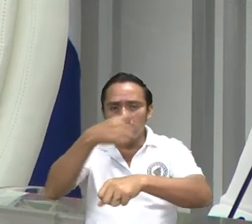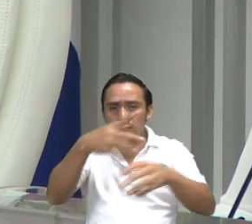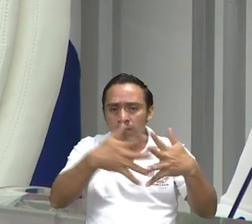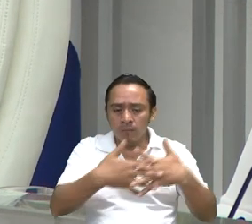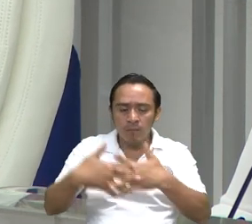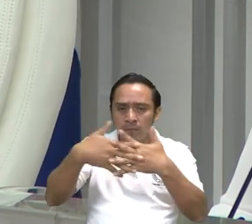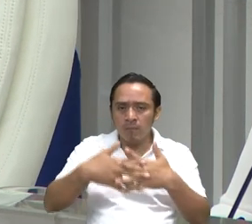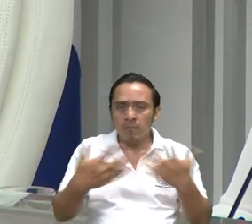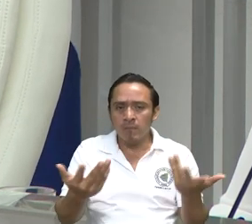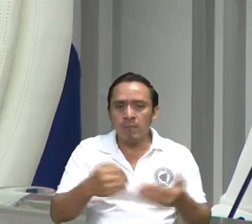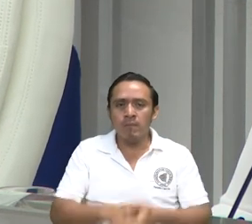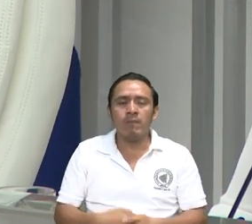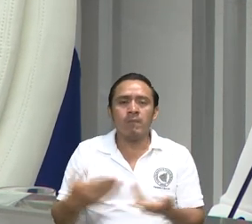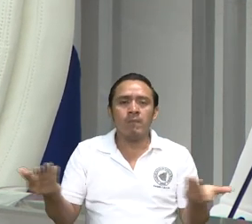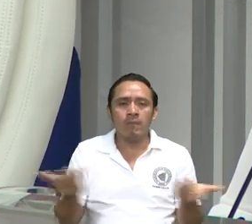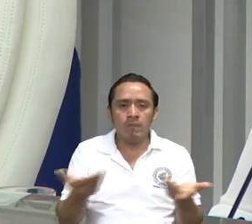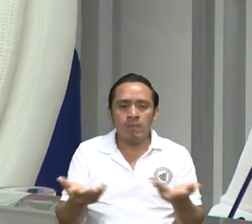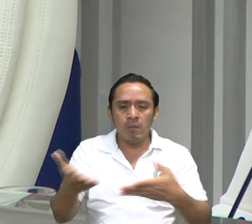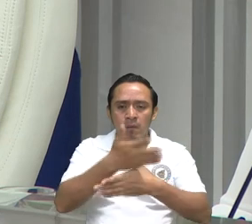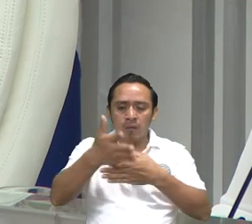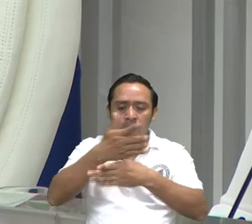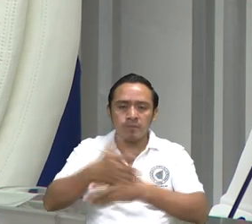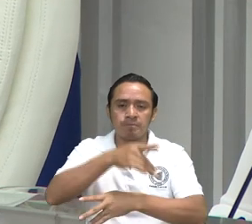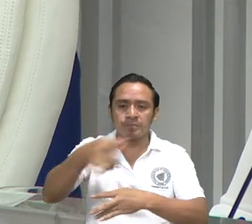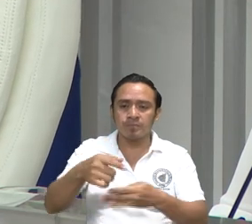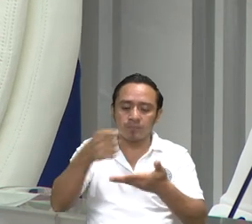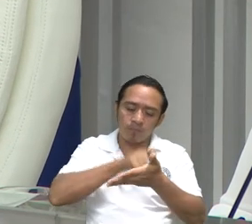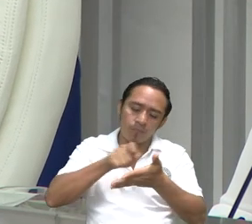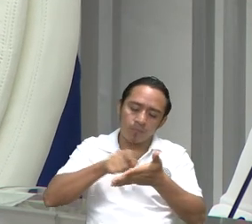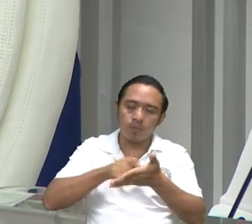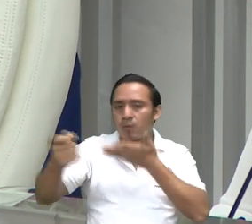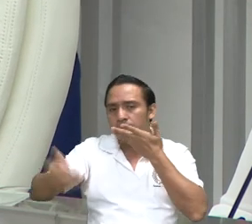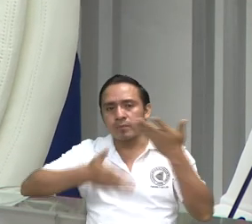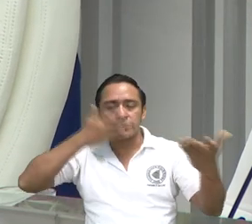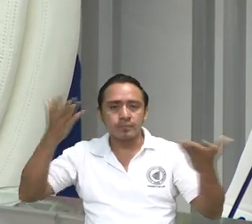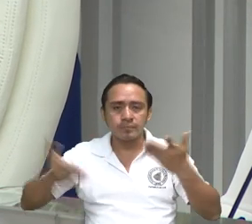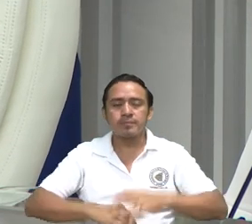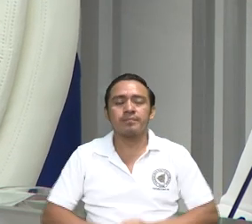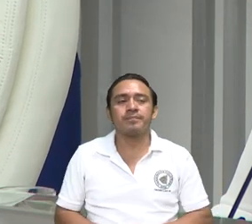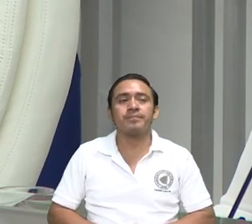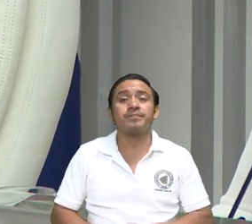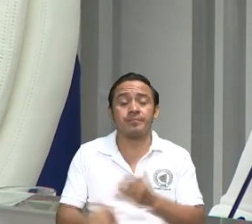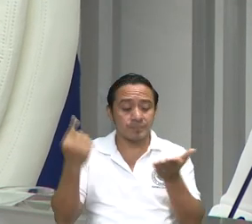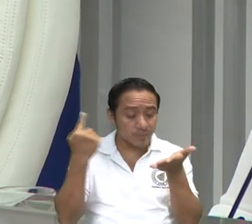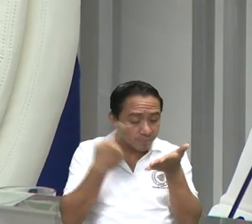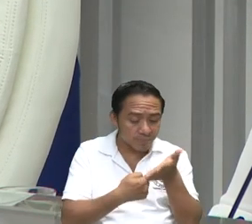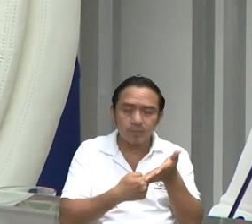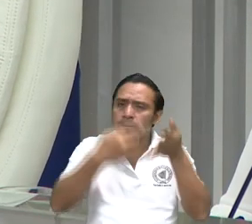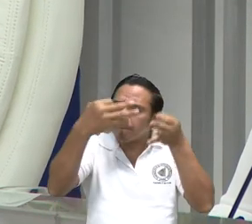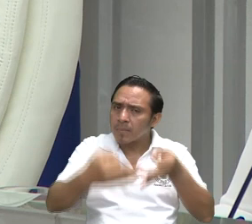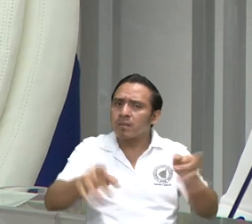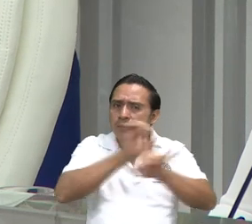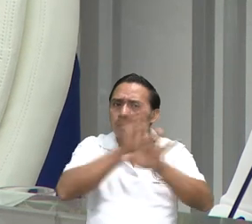del Norte a través de sus versos, prosas y poemas, en los que caracterizó con